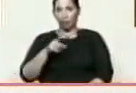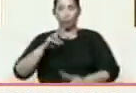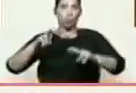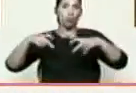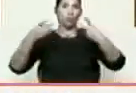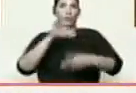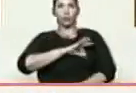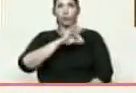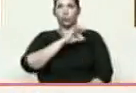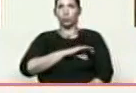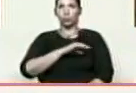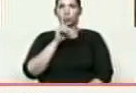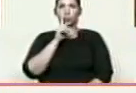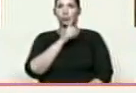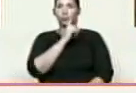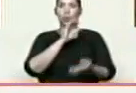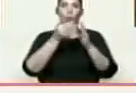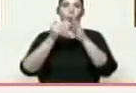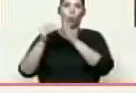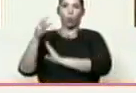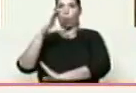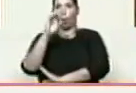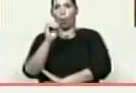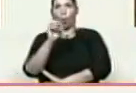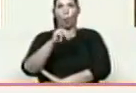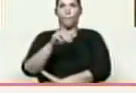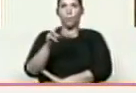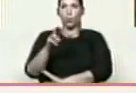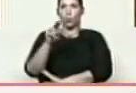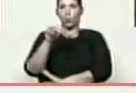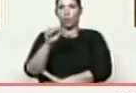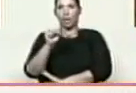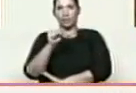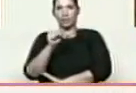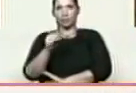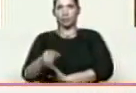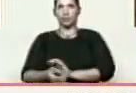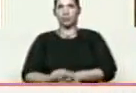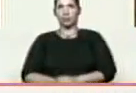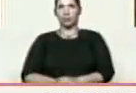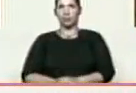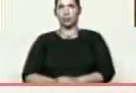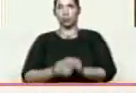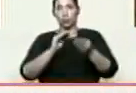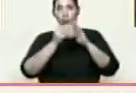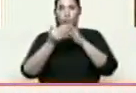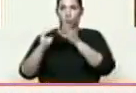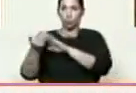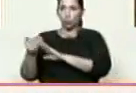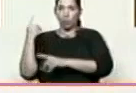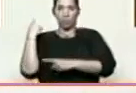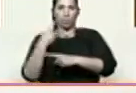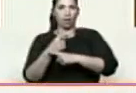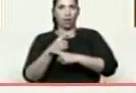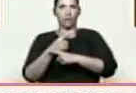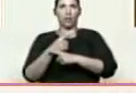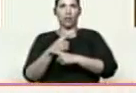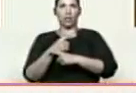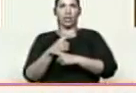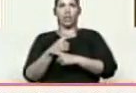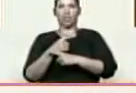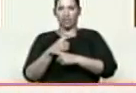se llama comuna, camarada. Comuna. La comuna debe ser la célula de la nueva